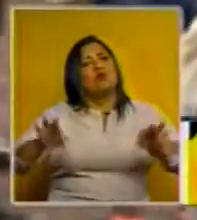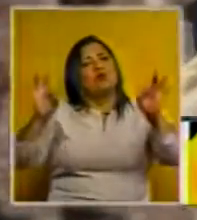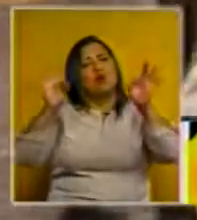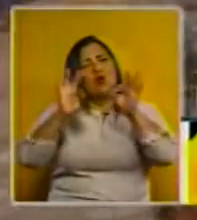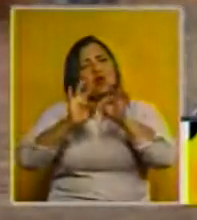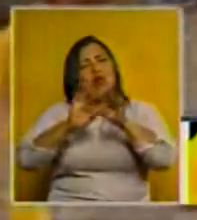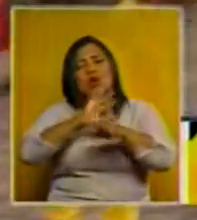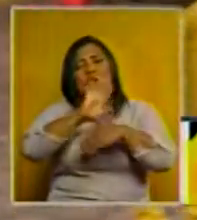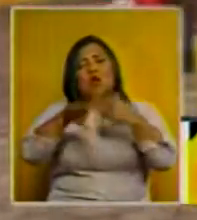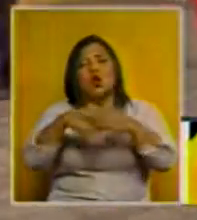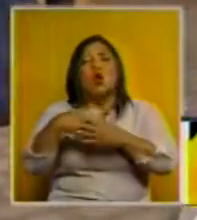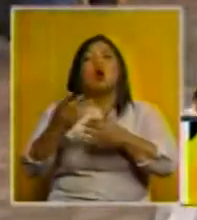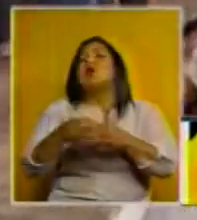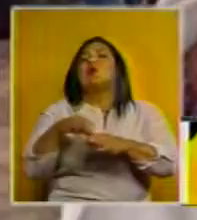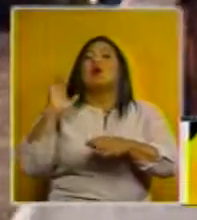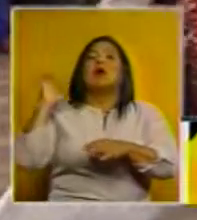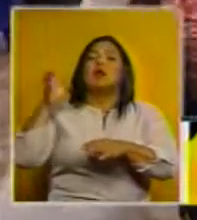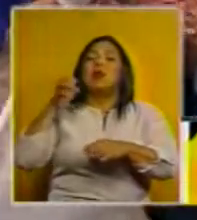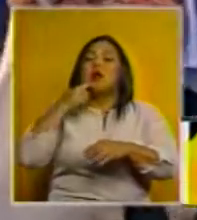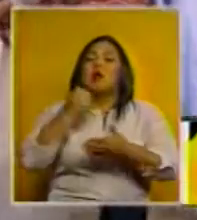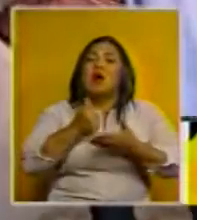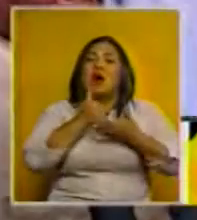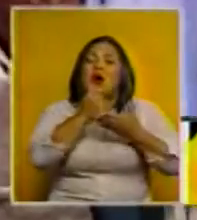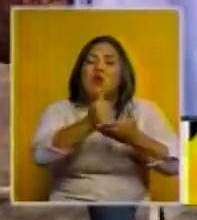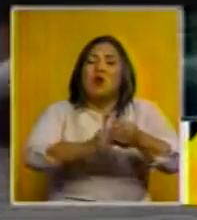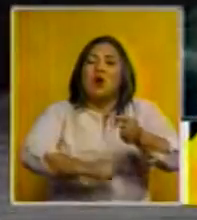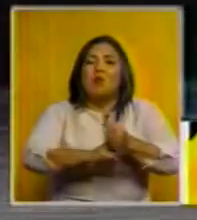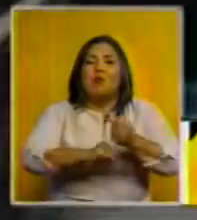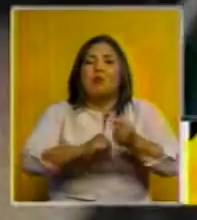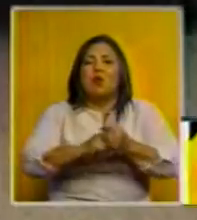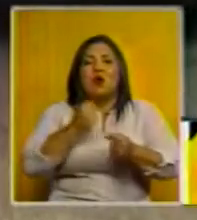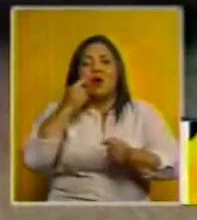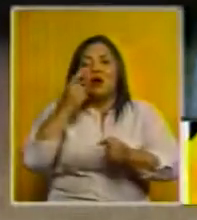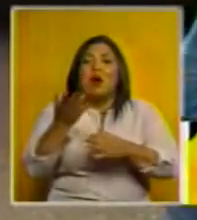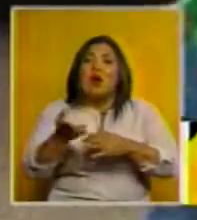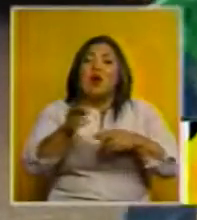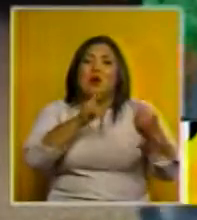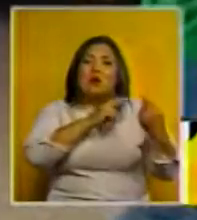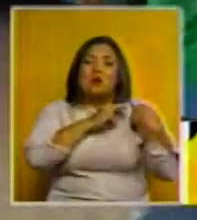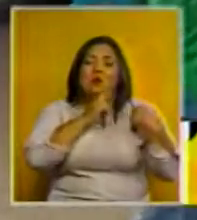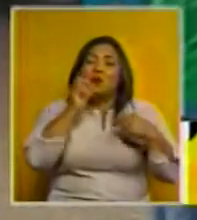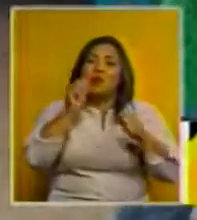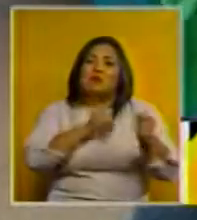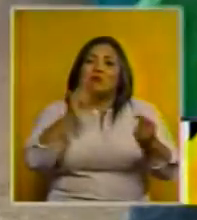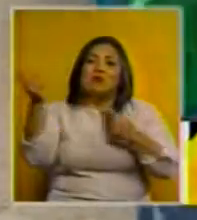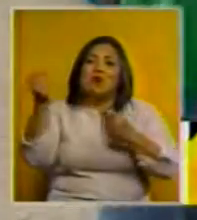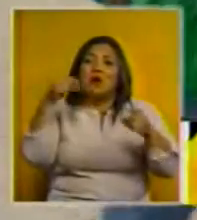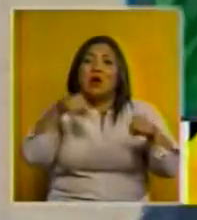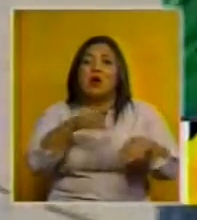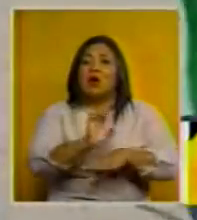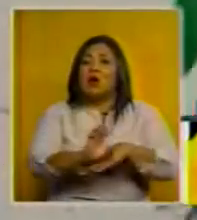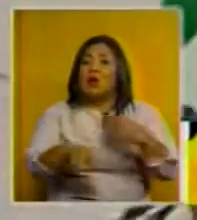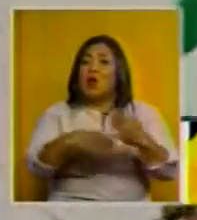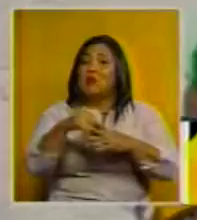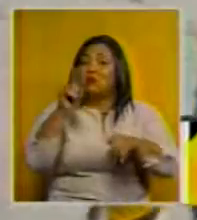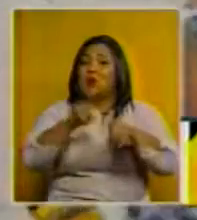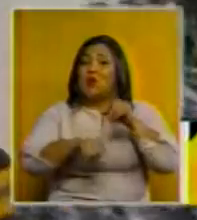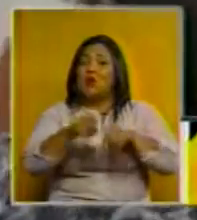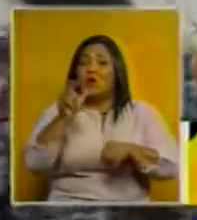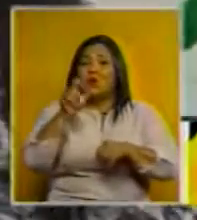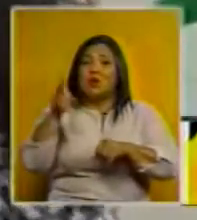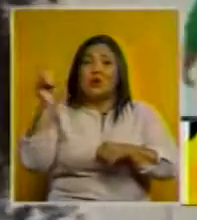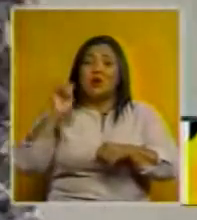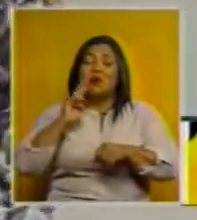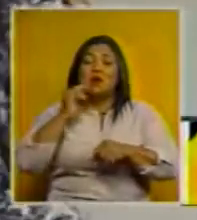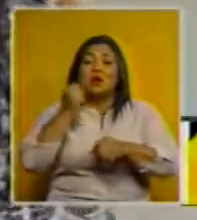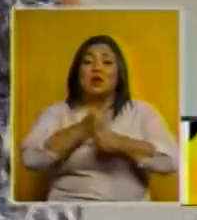estados den soluciones en lugar de endosar esa responsabilidad a las personas que emigran. Por su parte, algunos venezolanos que trabajan